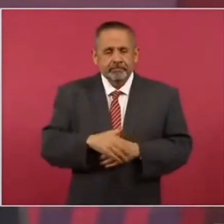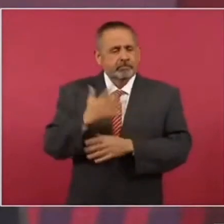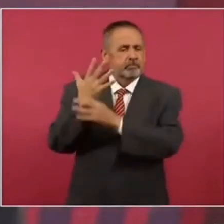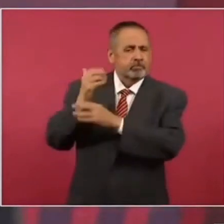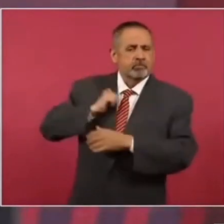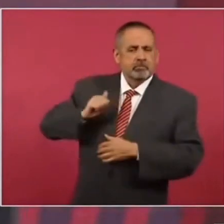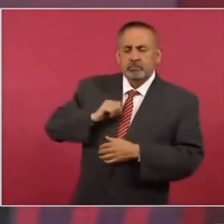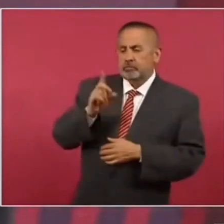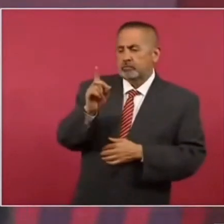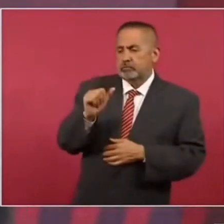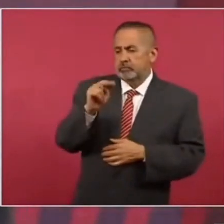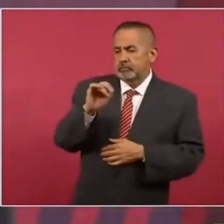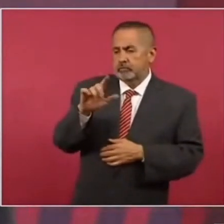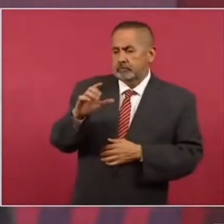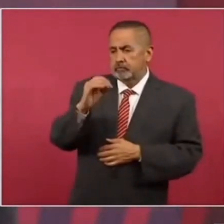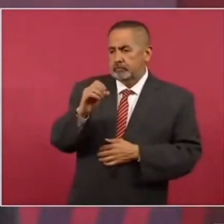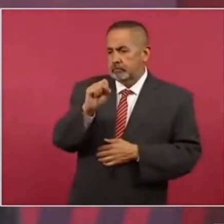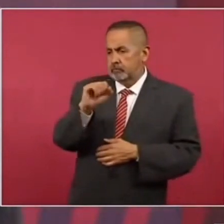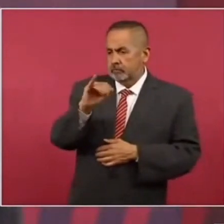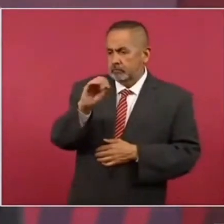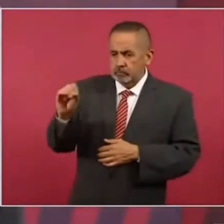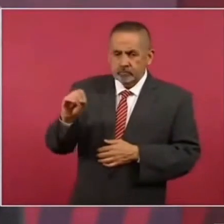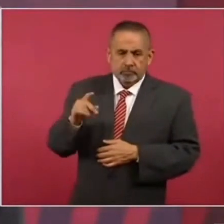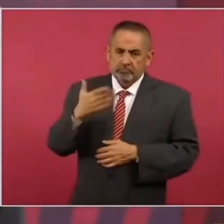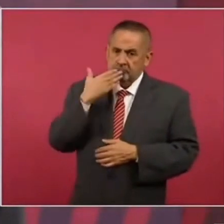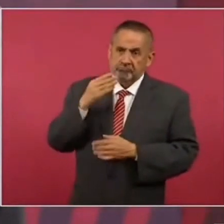Cosío Villegas, ese gran historiador,